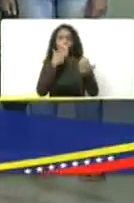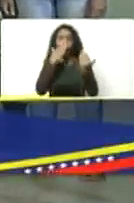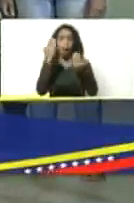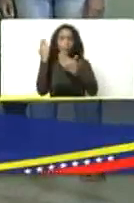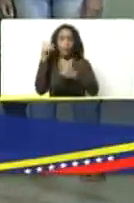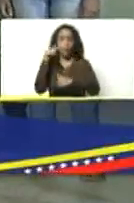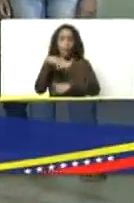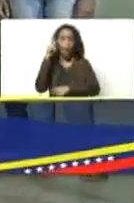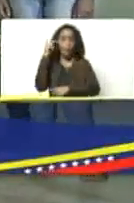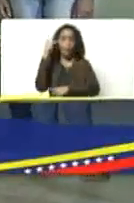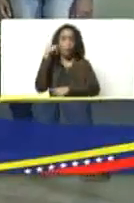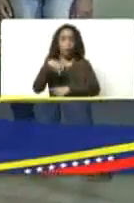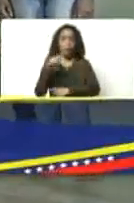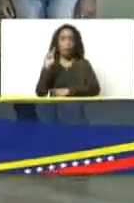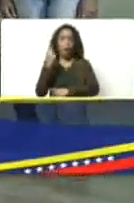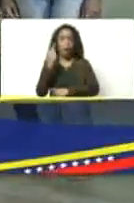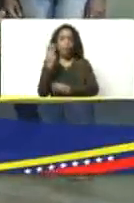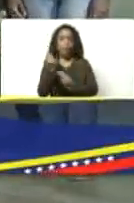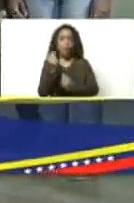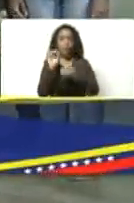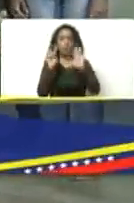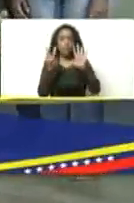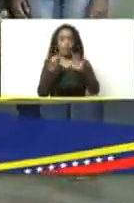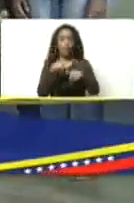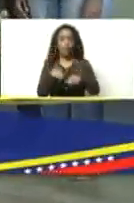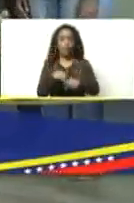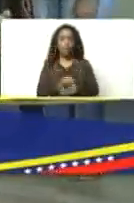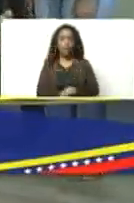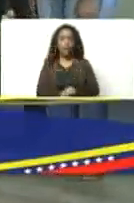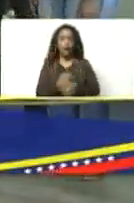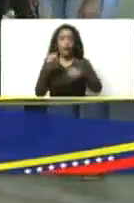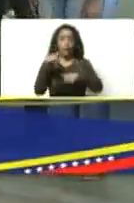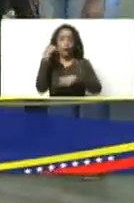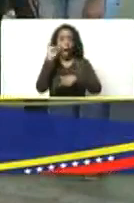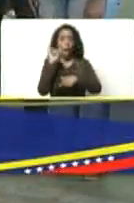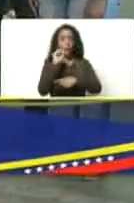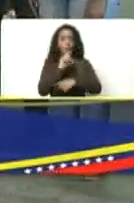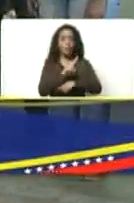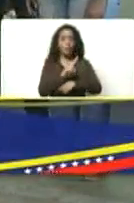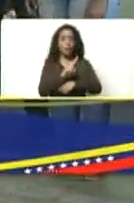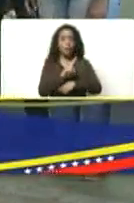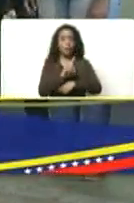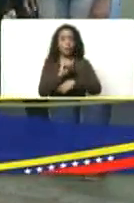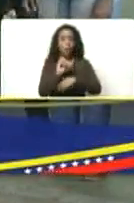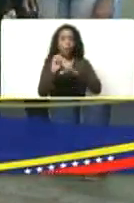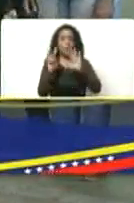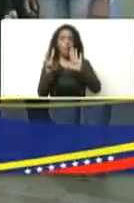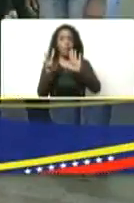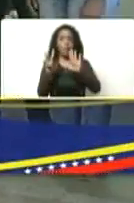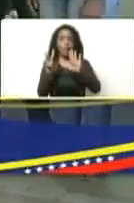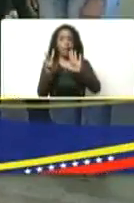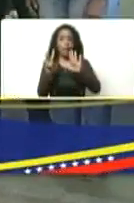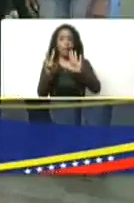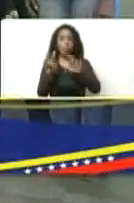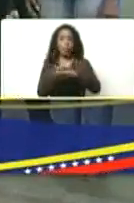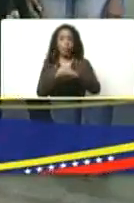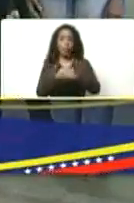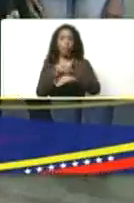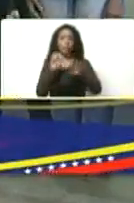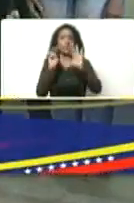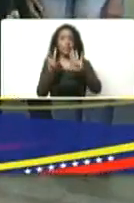parroquia para este es el número 7 aquí convergen ciento y siete consejos comunales pero